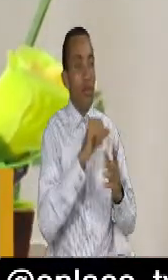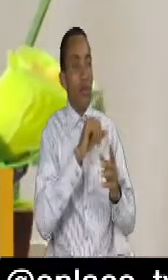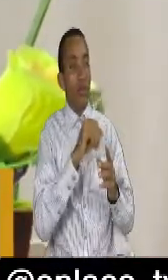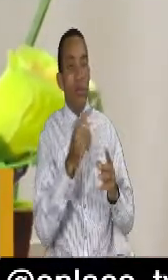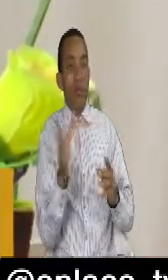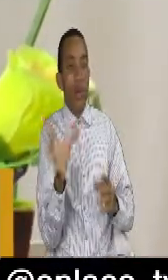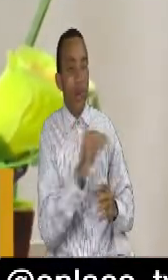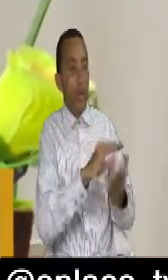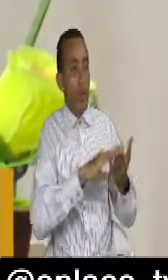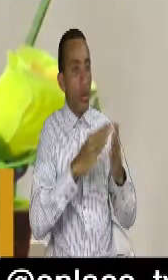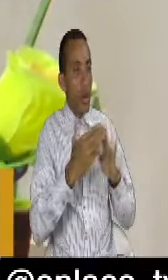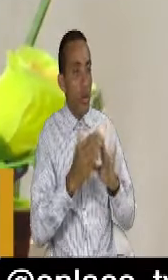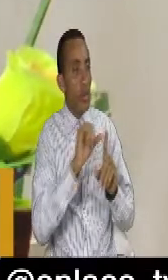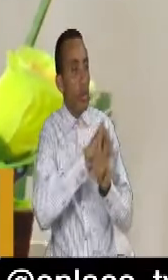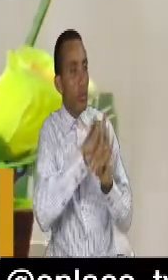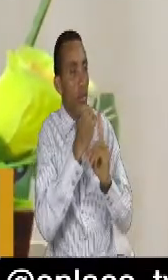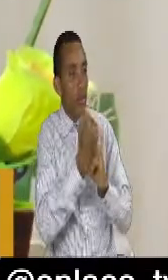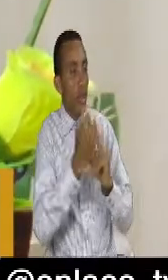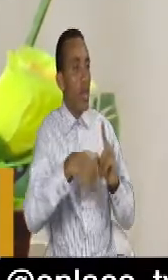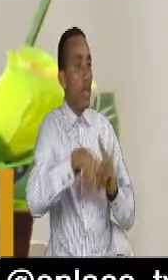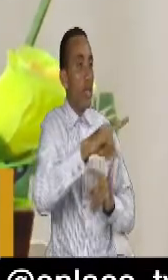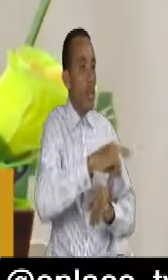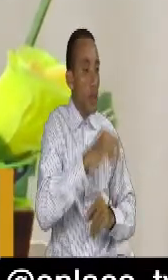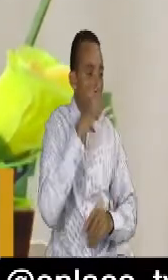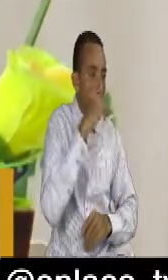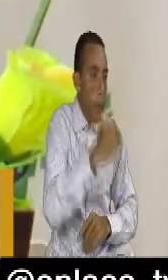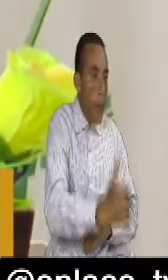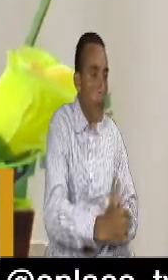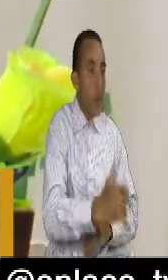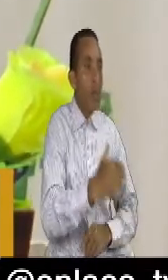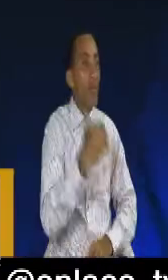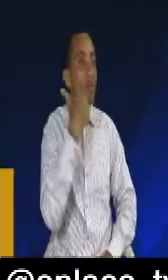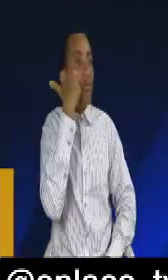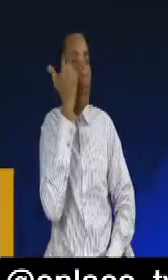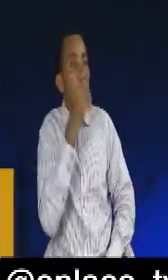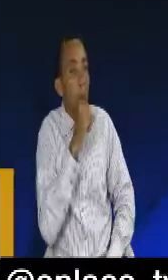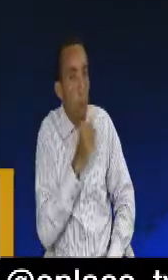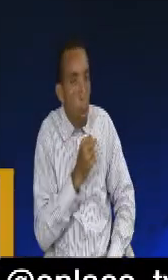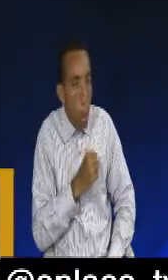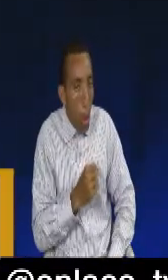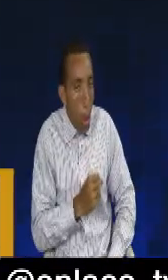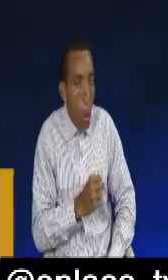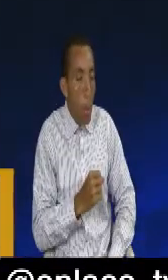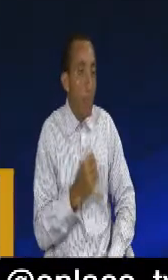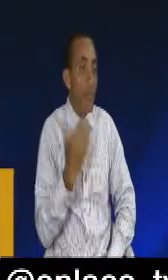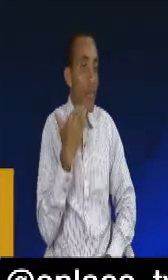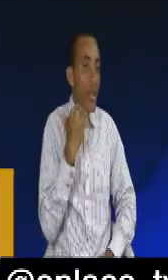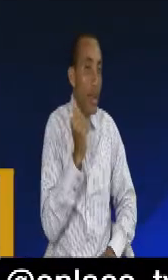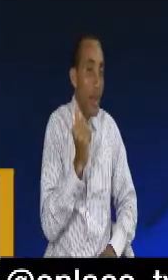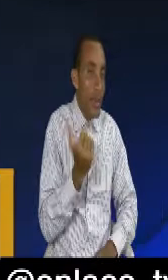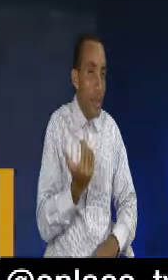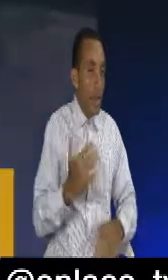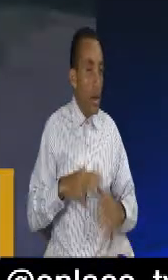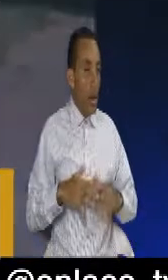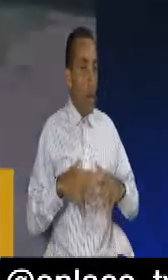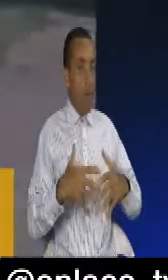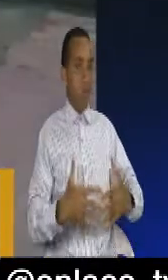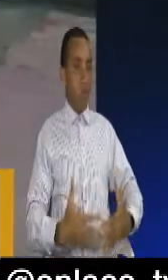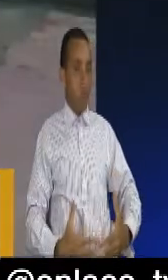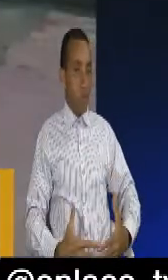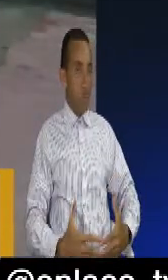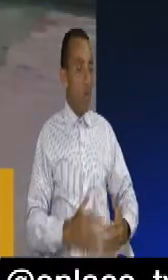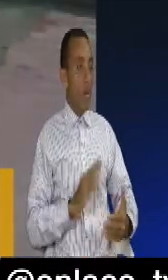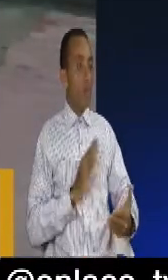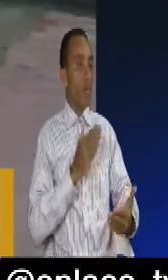de escasos recursos, aquellos niños, ancianos, señoras en estado de maternidad, que ellos llegan aquí